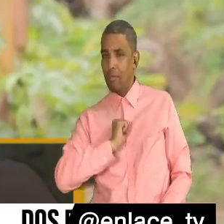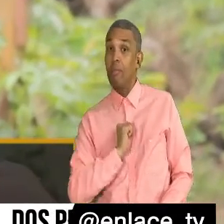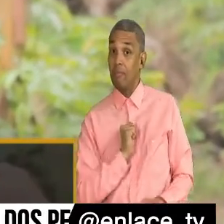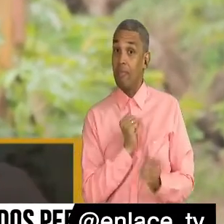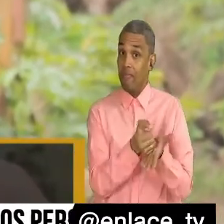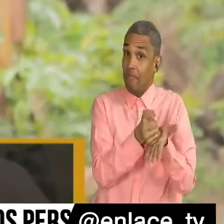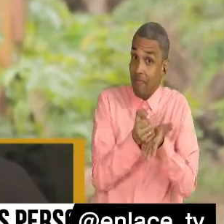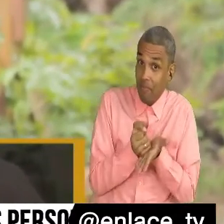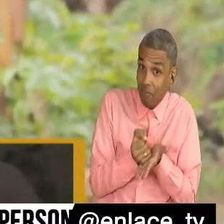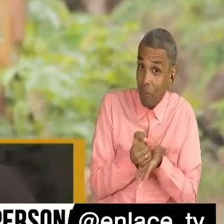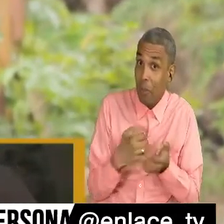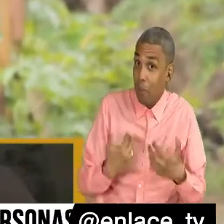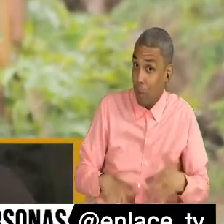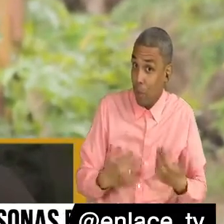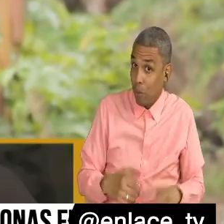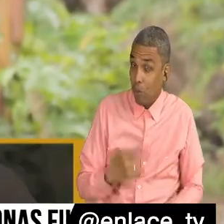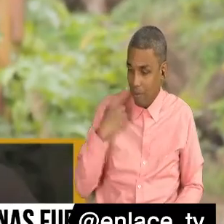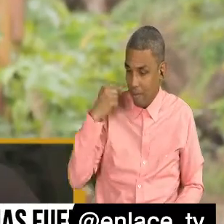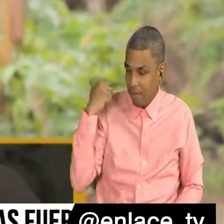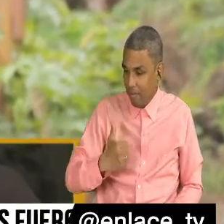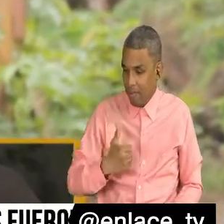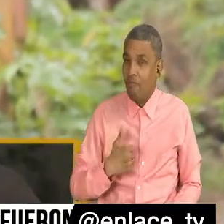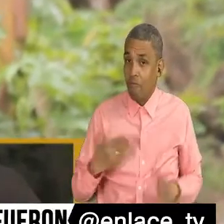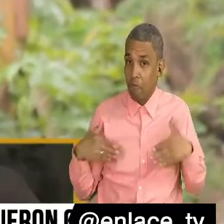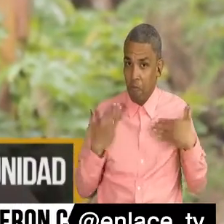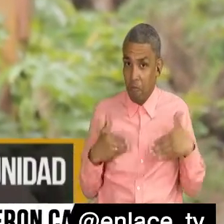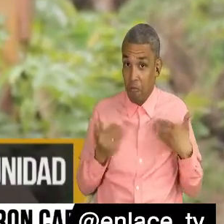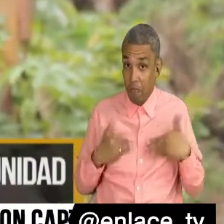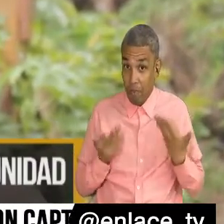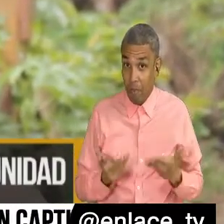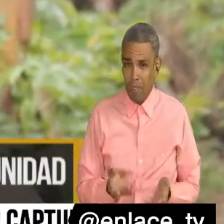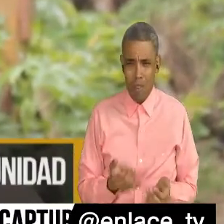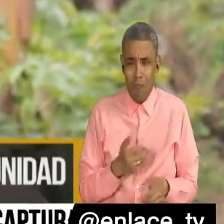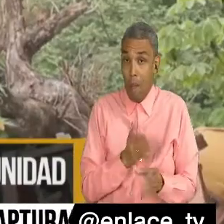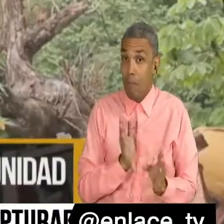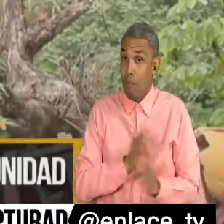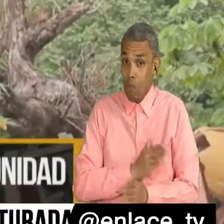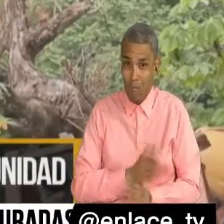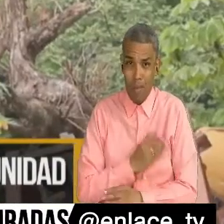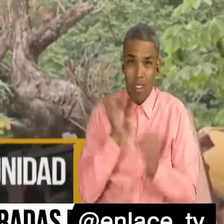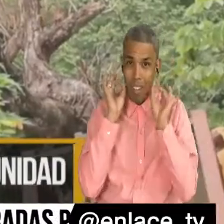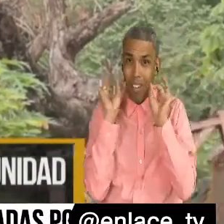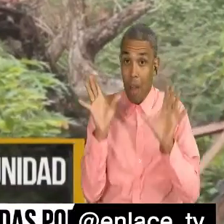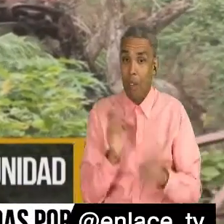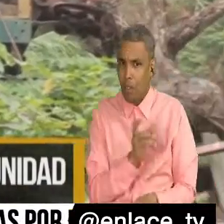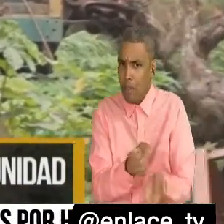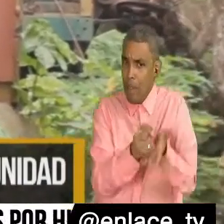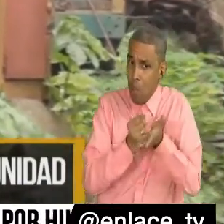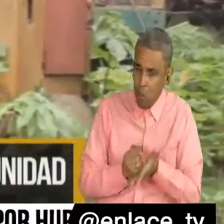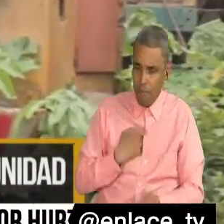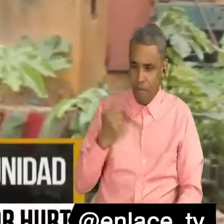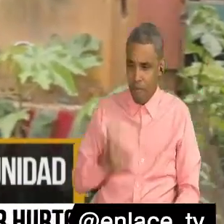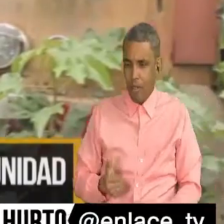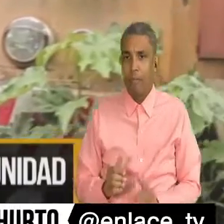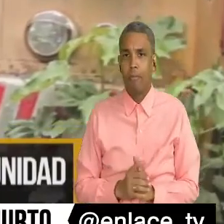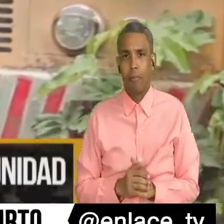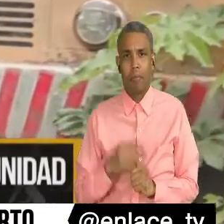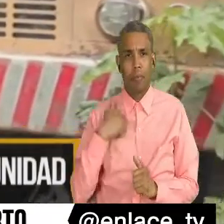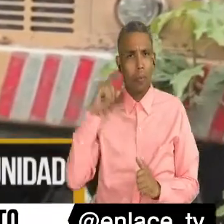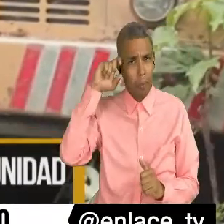están poniéndole un poco más de interés, porque el problema que tengo es muy delicado. Lo cierto es que las autoridades municipales a